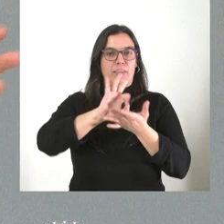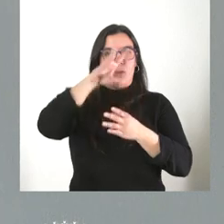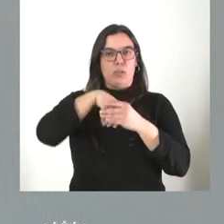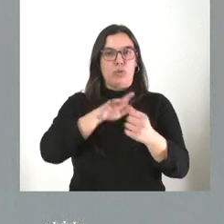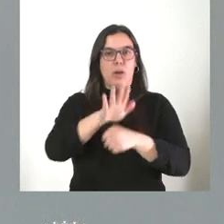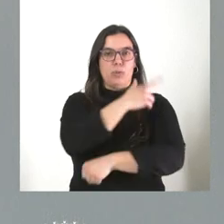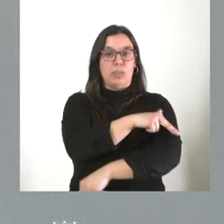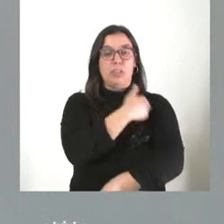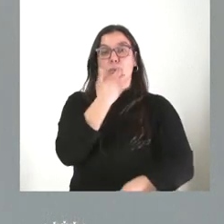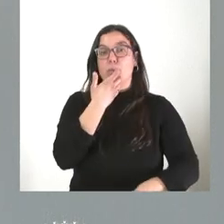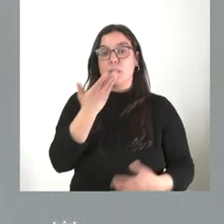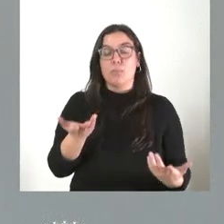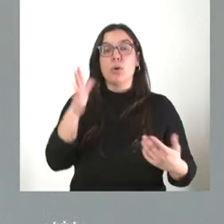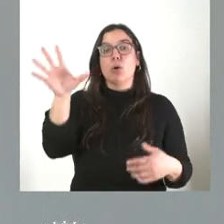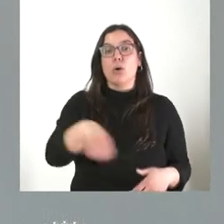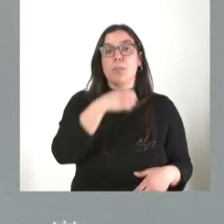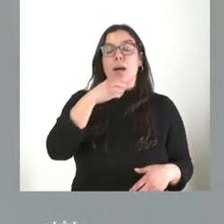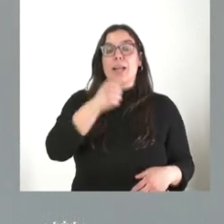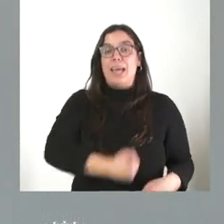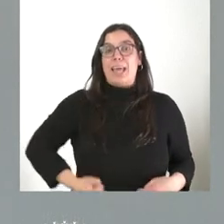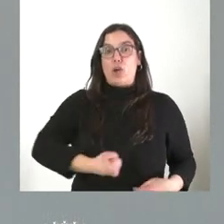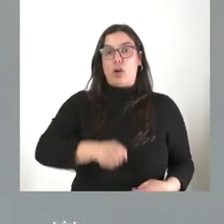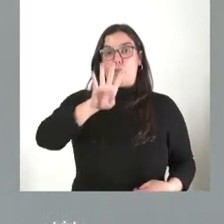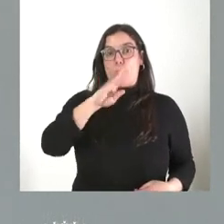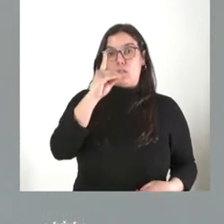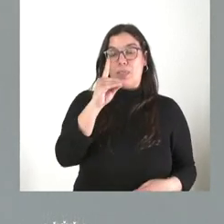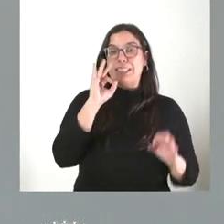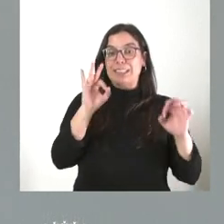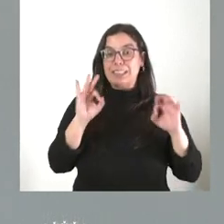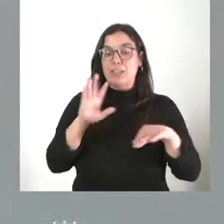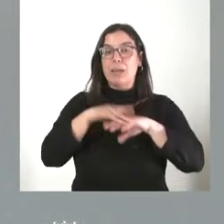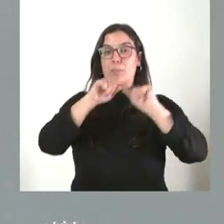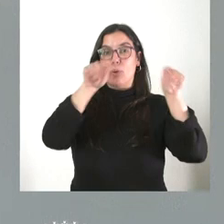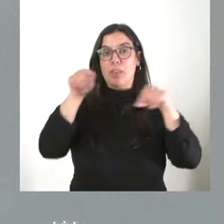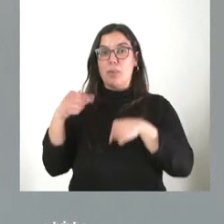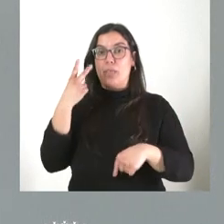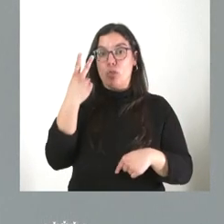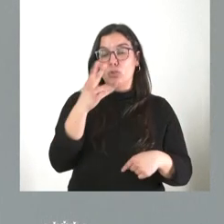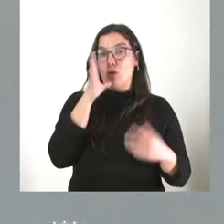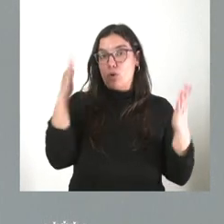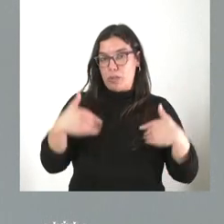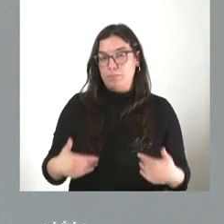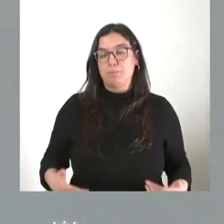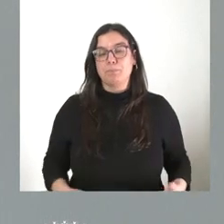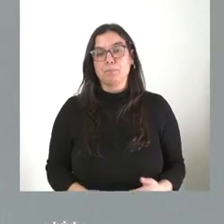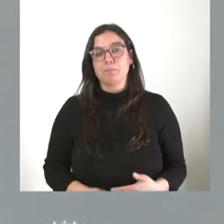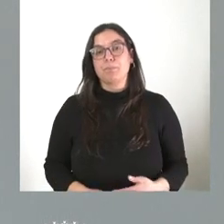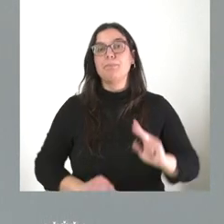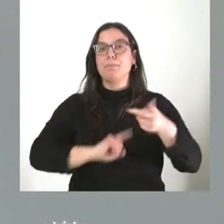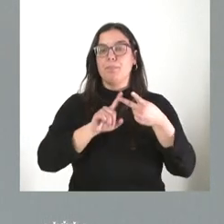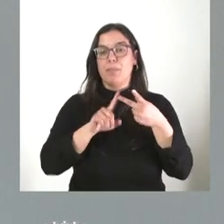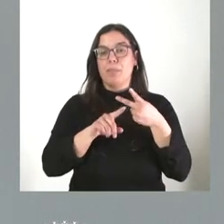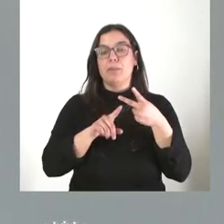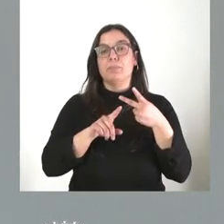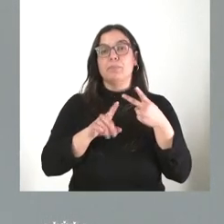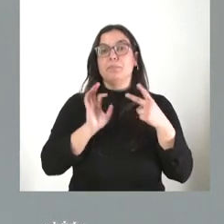metrosanitario y por ejemplo la adquisición de ecógrafos 4d y particularmente en las dos provincias que actualmente carecen de ellos y la otra cuestión